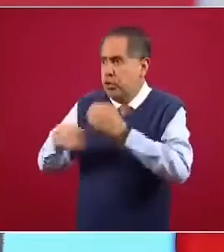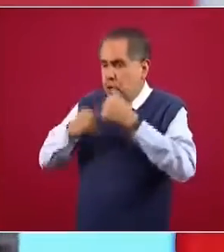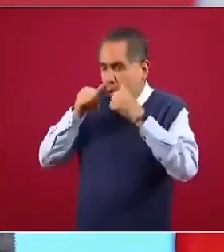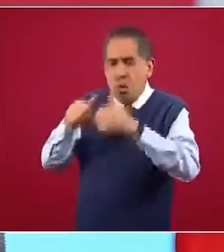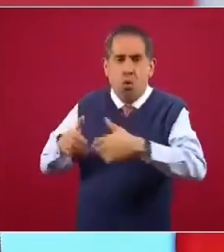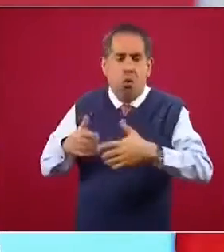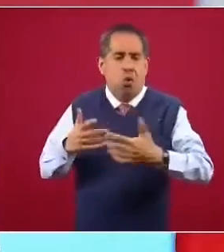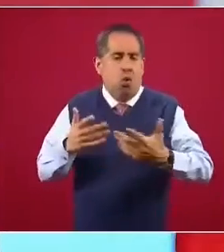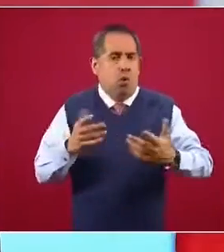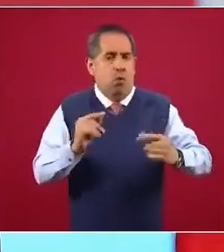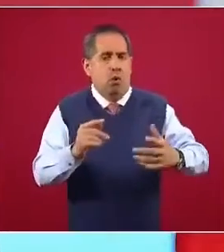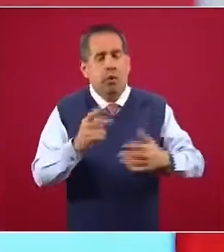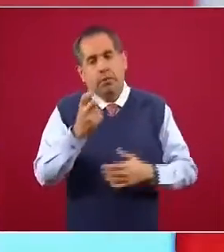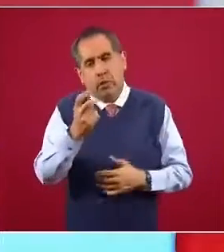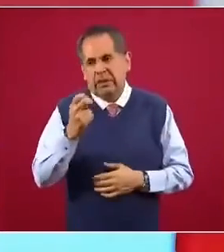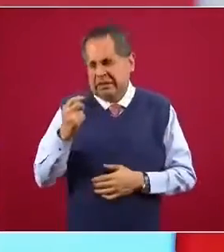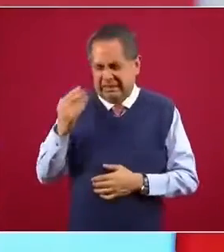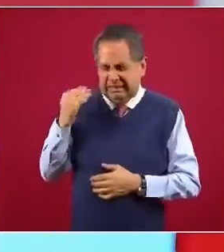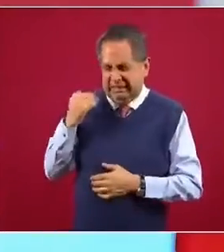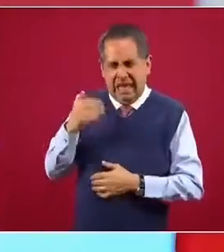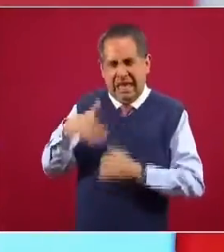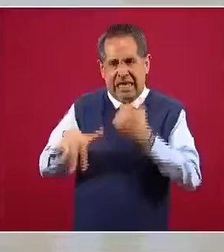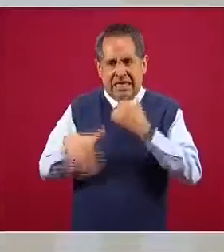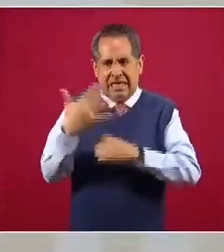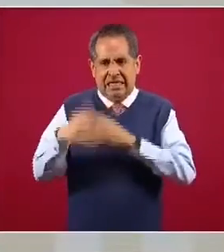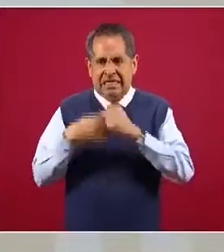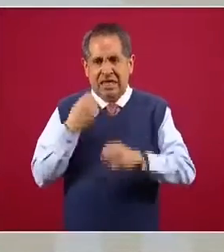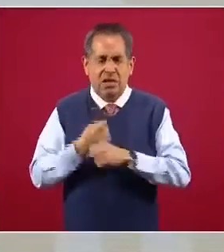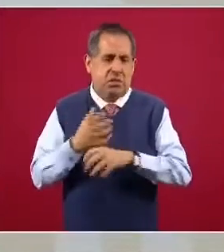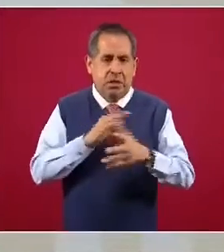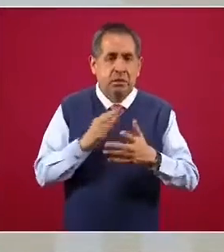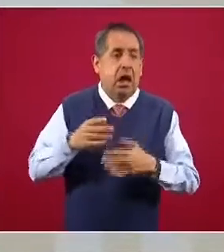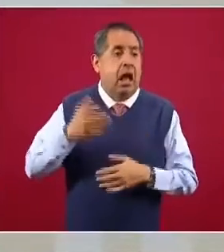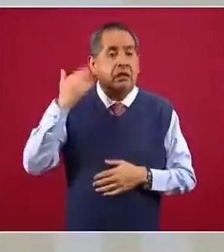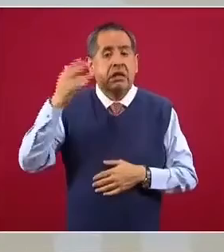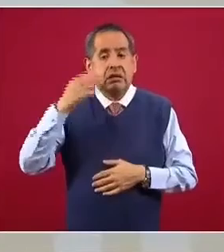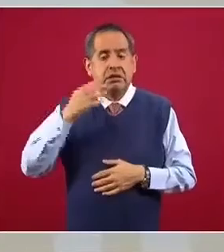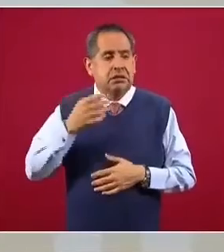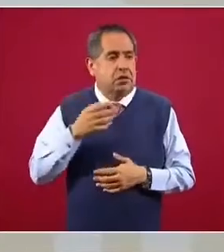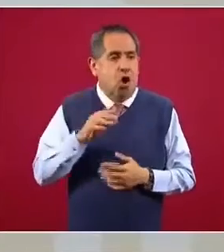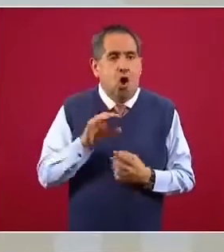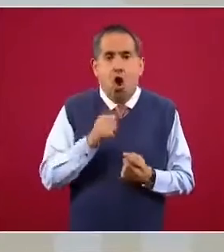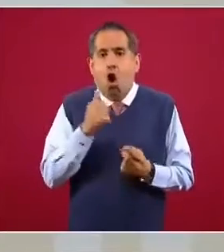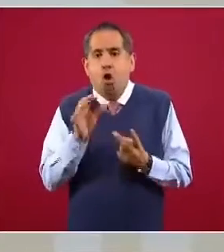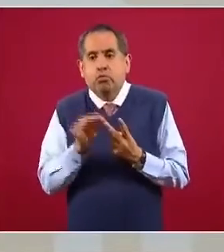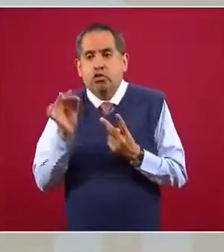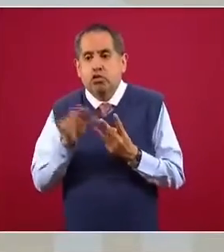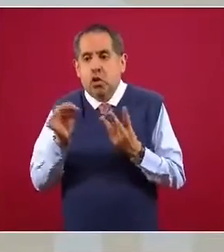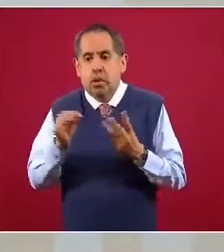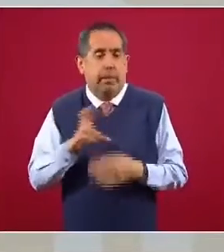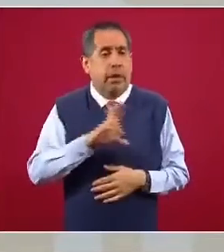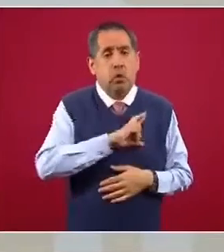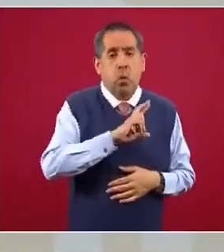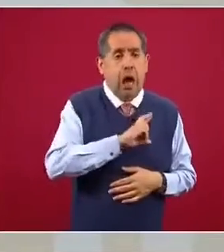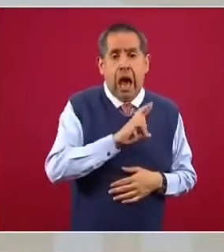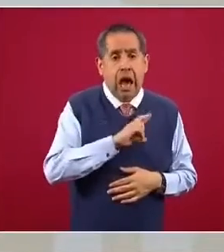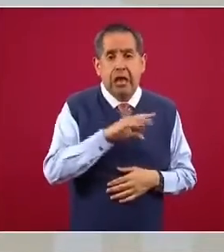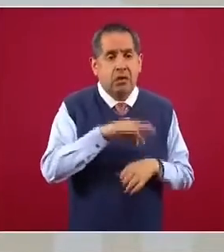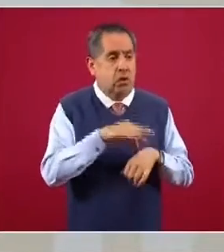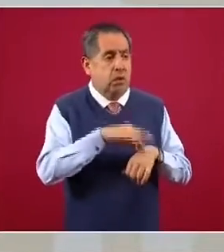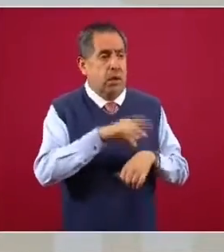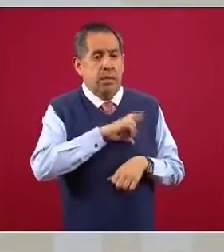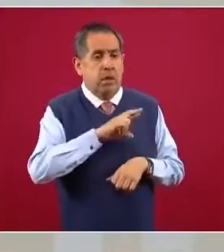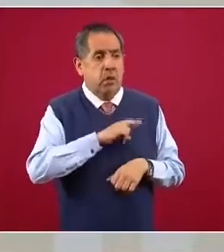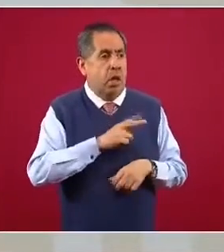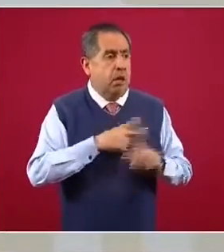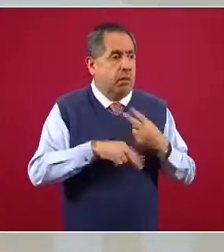eso, durante particularmente los últimos 15 años, se promovieron alternativas en el sector privado que